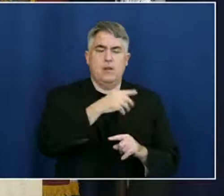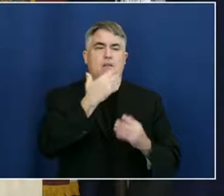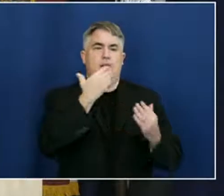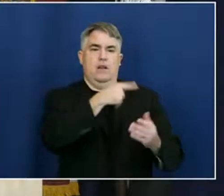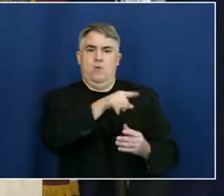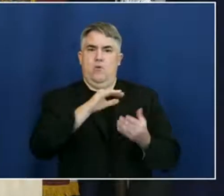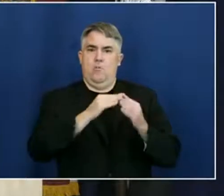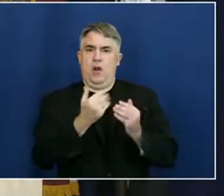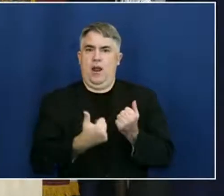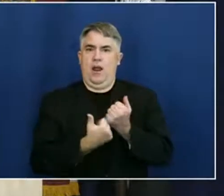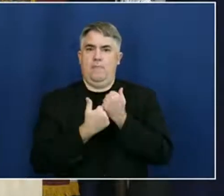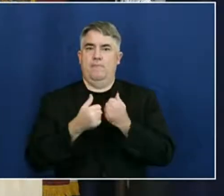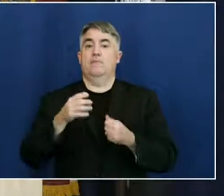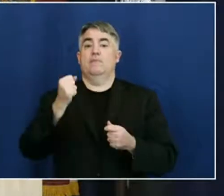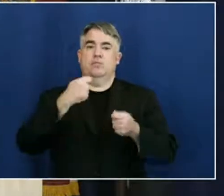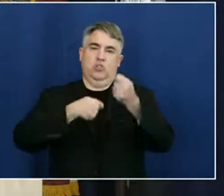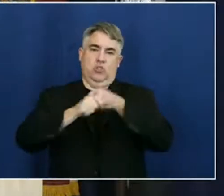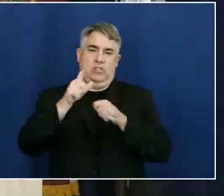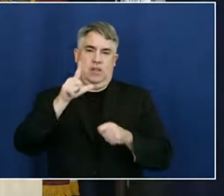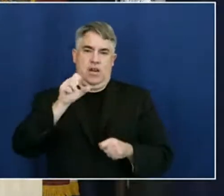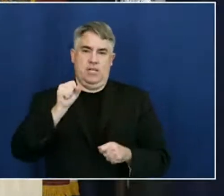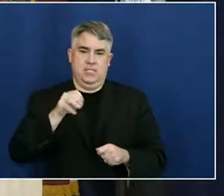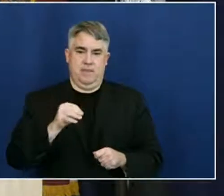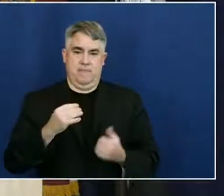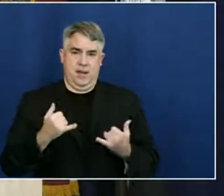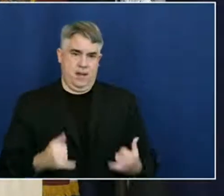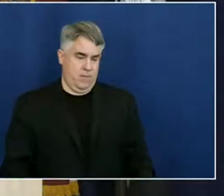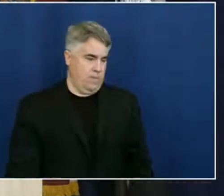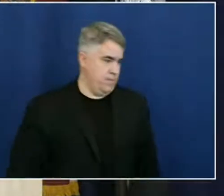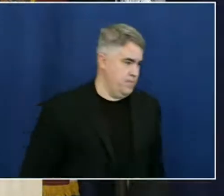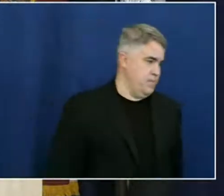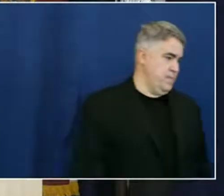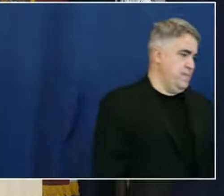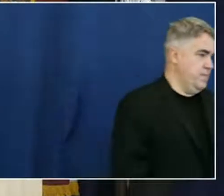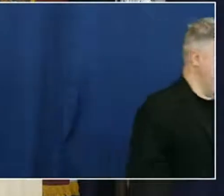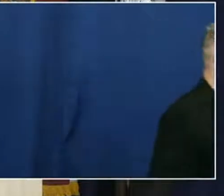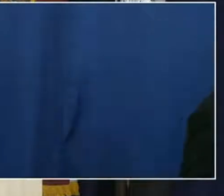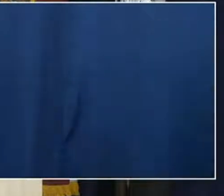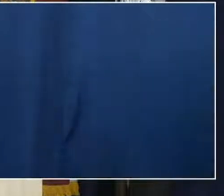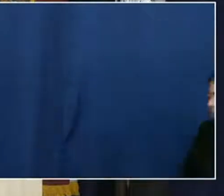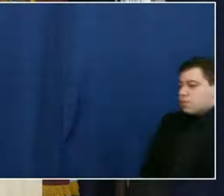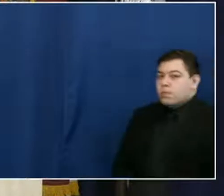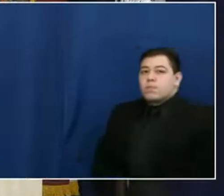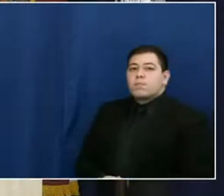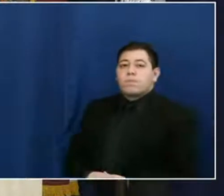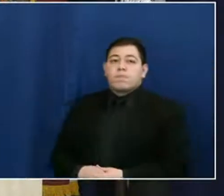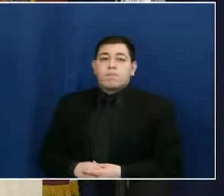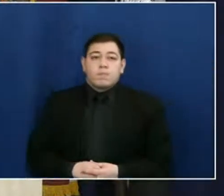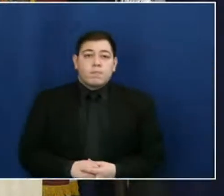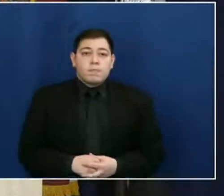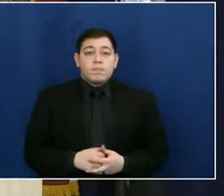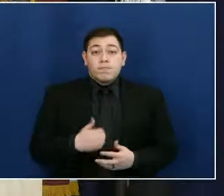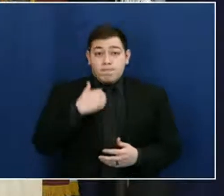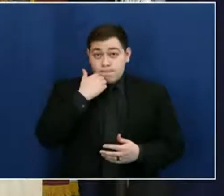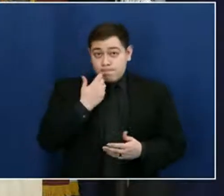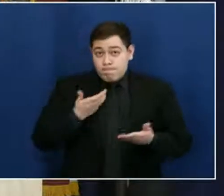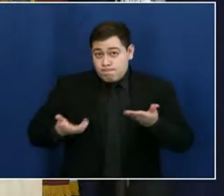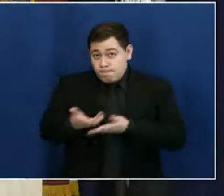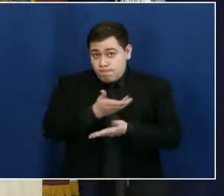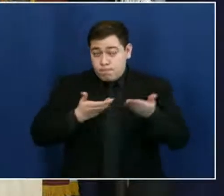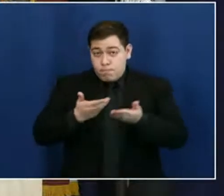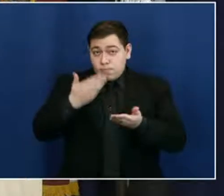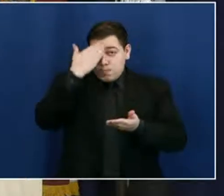possible. Lo que me gustaría compartir con ustedes es el trabajo que estamos haciendo para garantizar